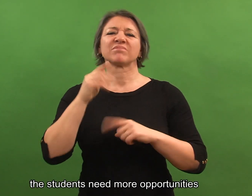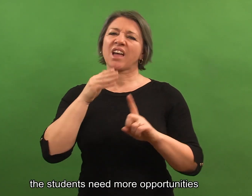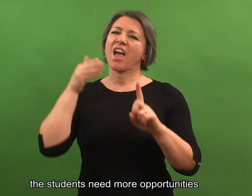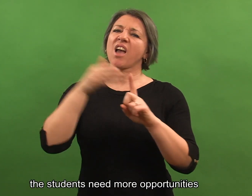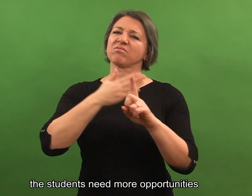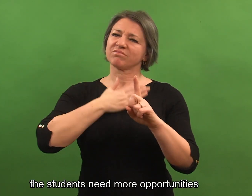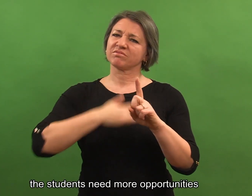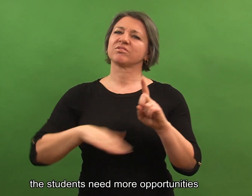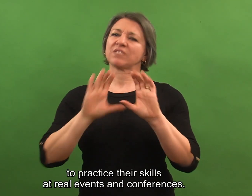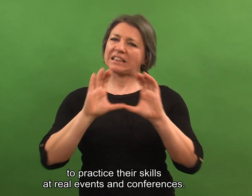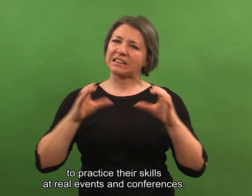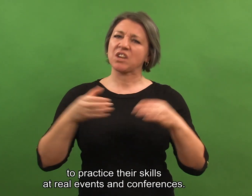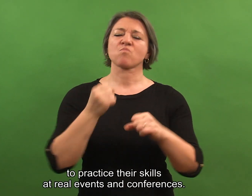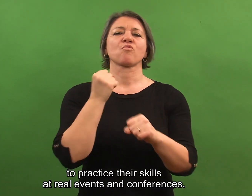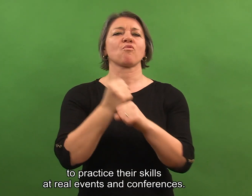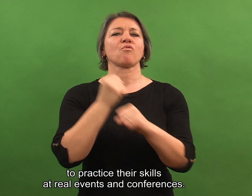Quinto problema.